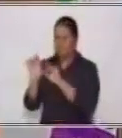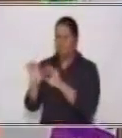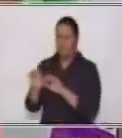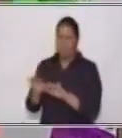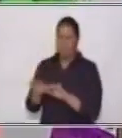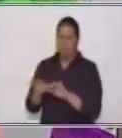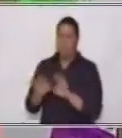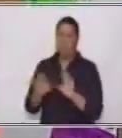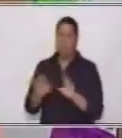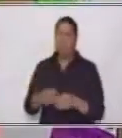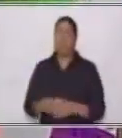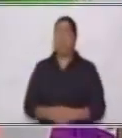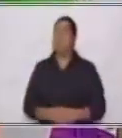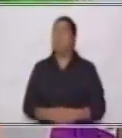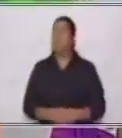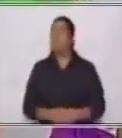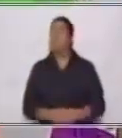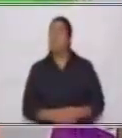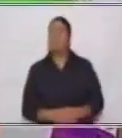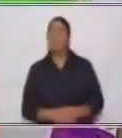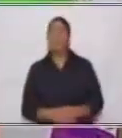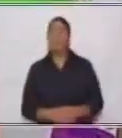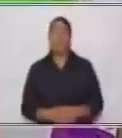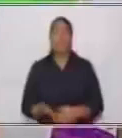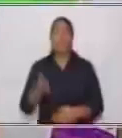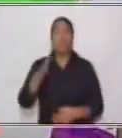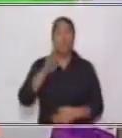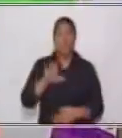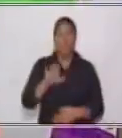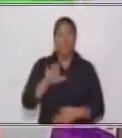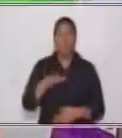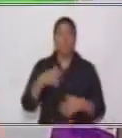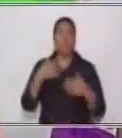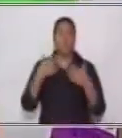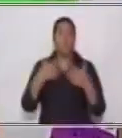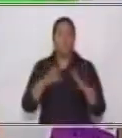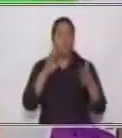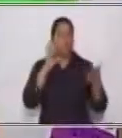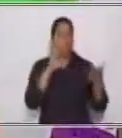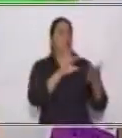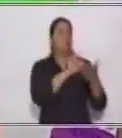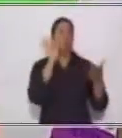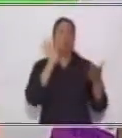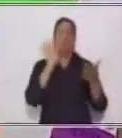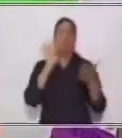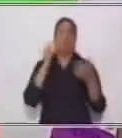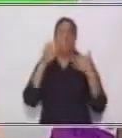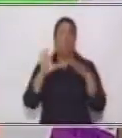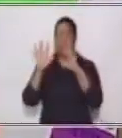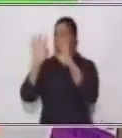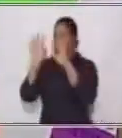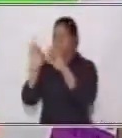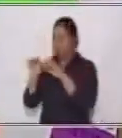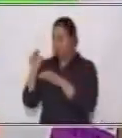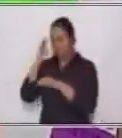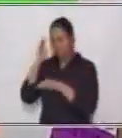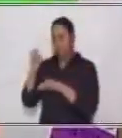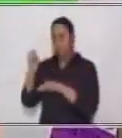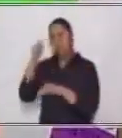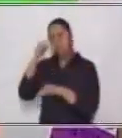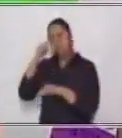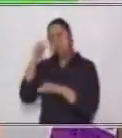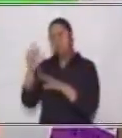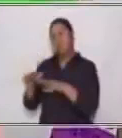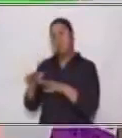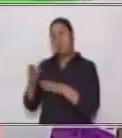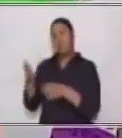qué nos llevará a hacer esto? A tomar una postura, es decir, a pensar, ¿considero que lo que el autor me